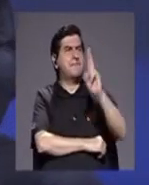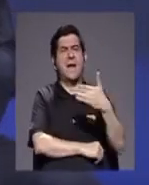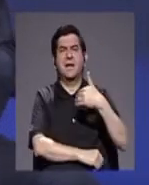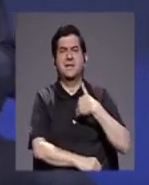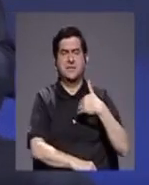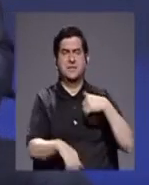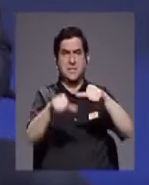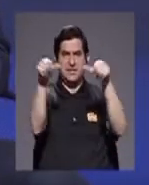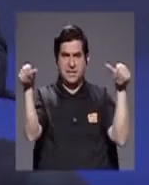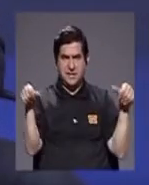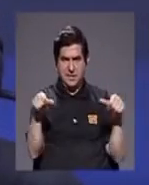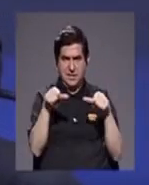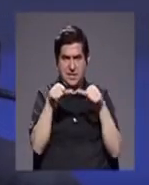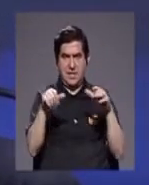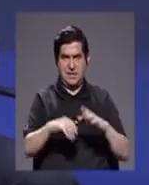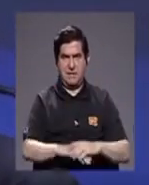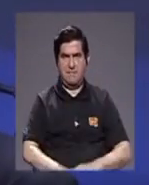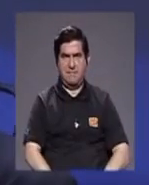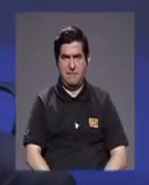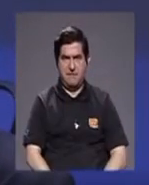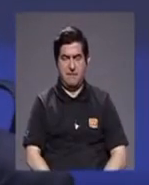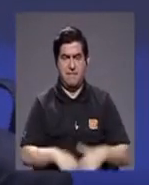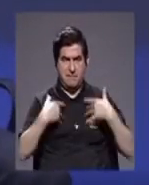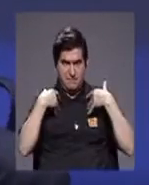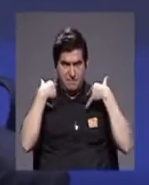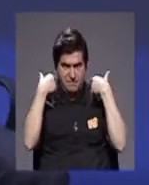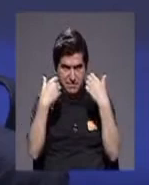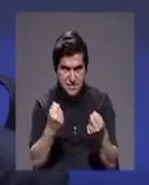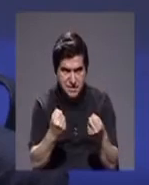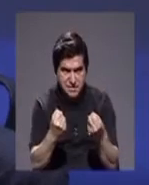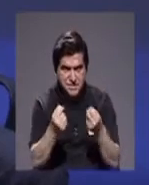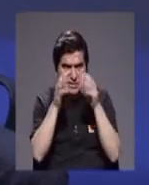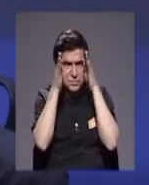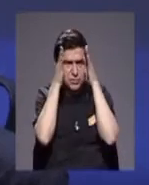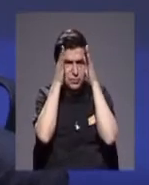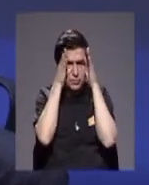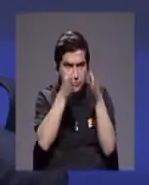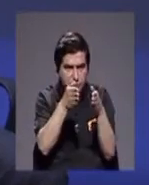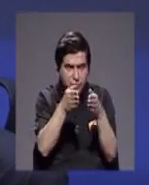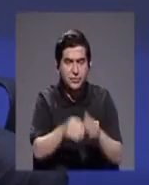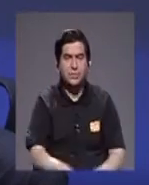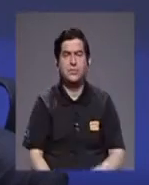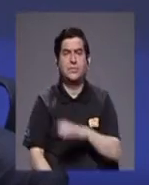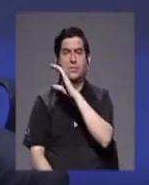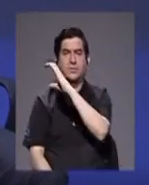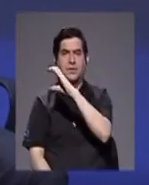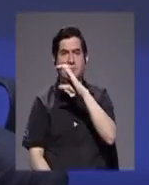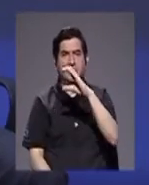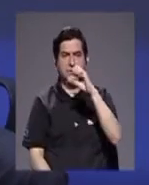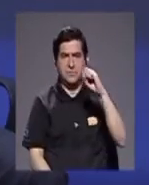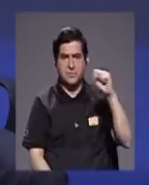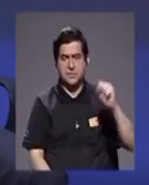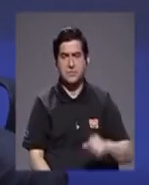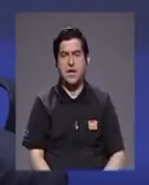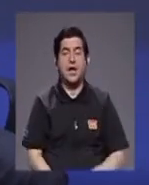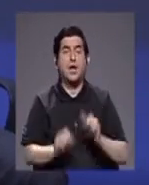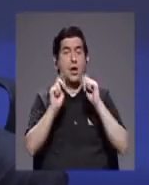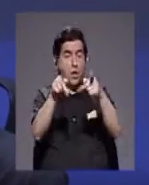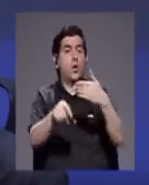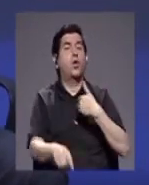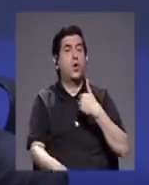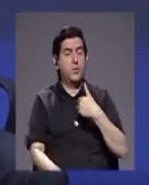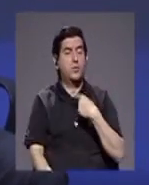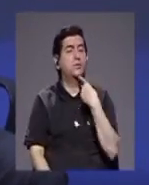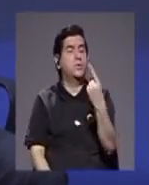un sector de salud dirigido por la Caja del Seguro Social, hay una gran oportunidad, como